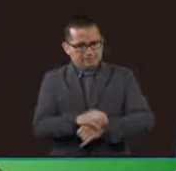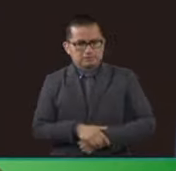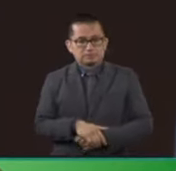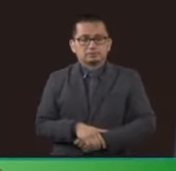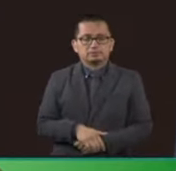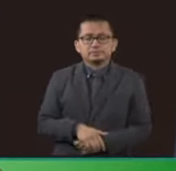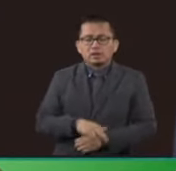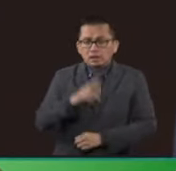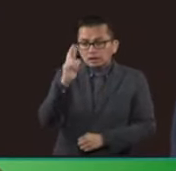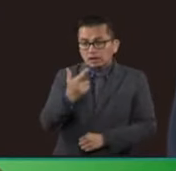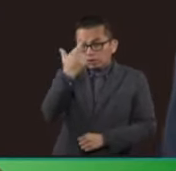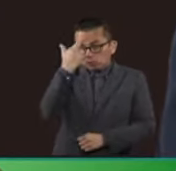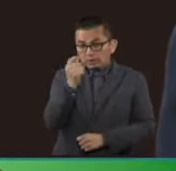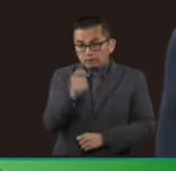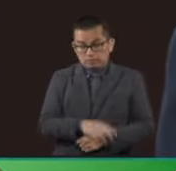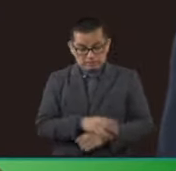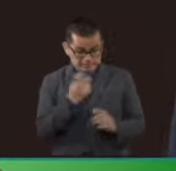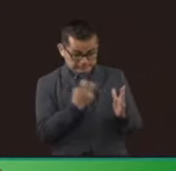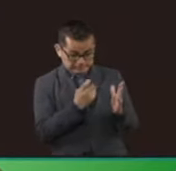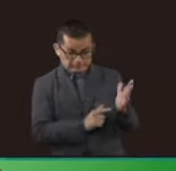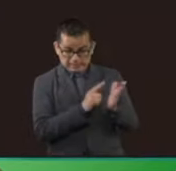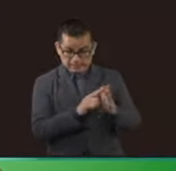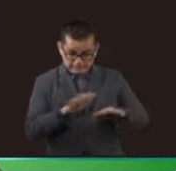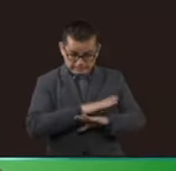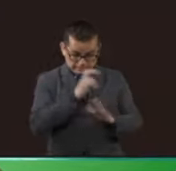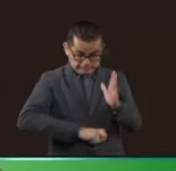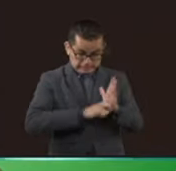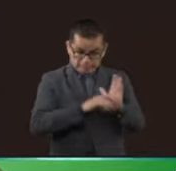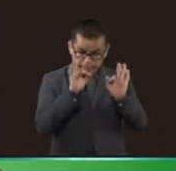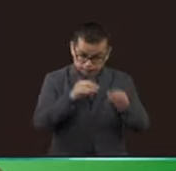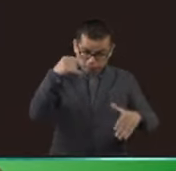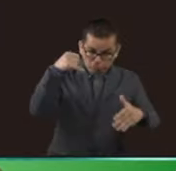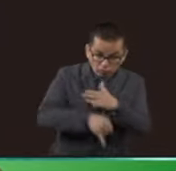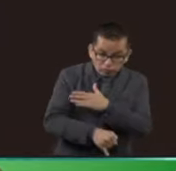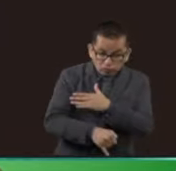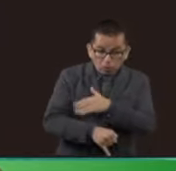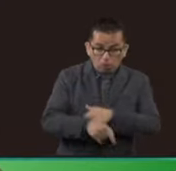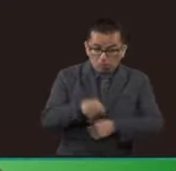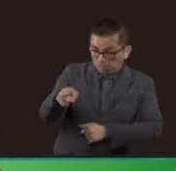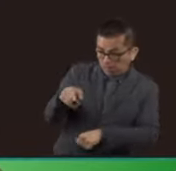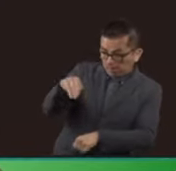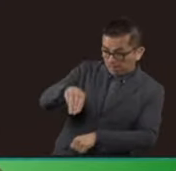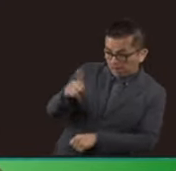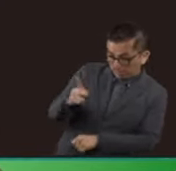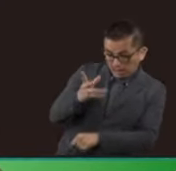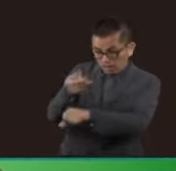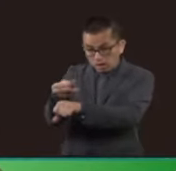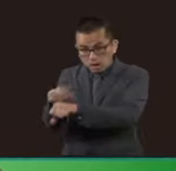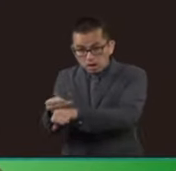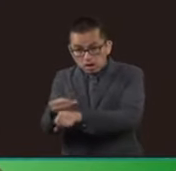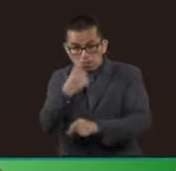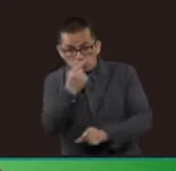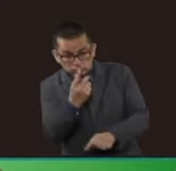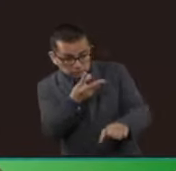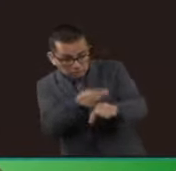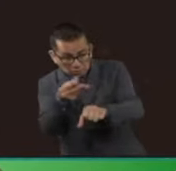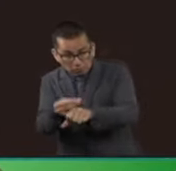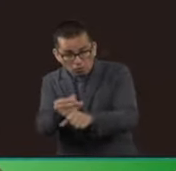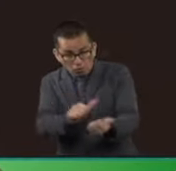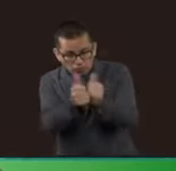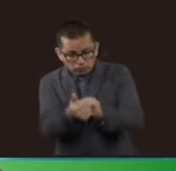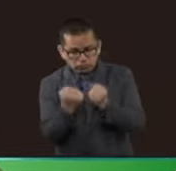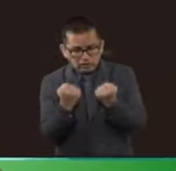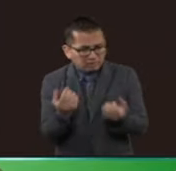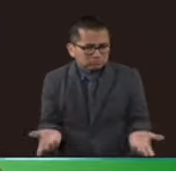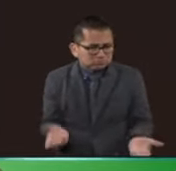reformas no tocan a los ministerios públicos no fortalecen a las policías sectores en los que